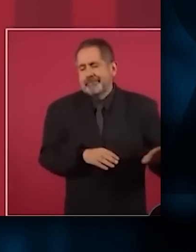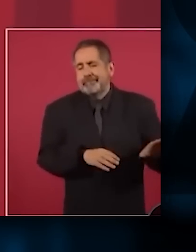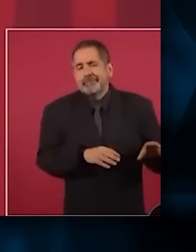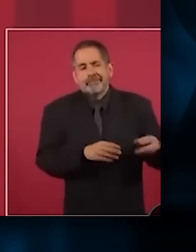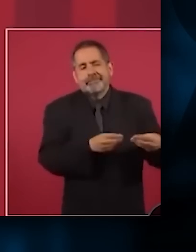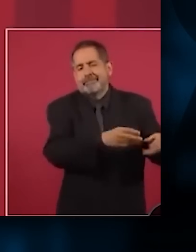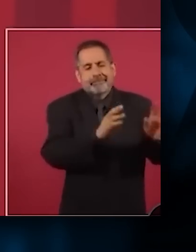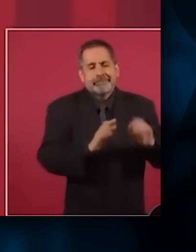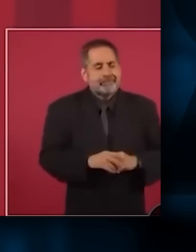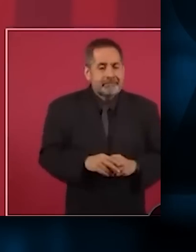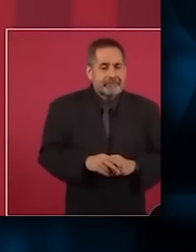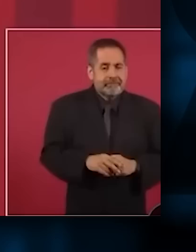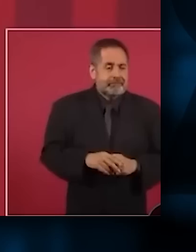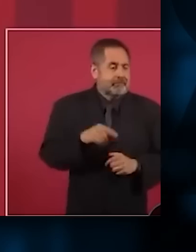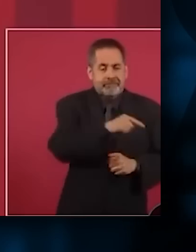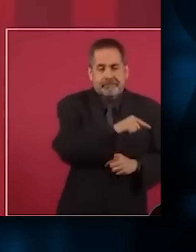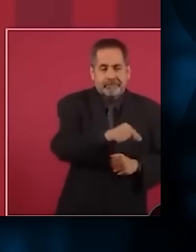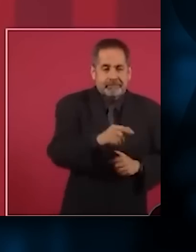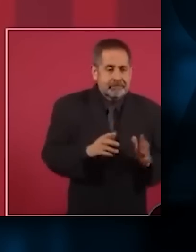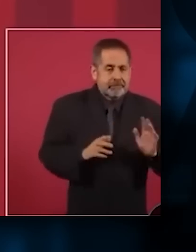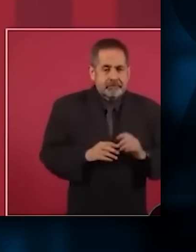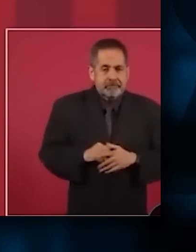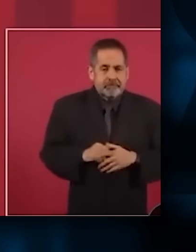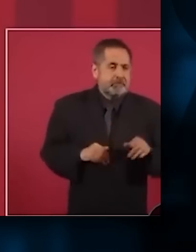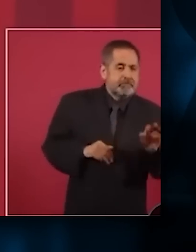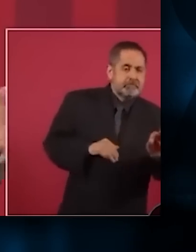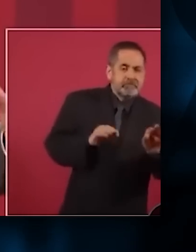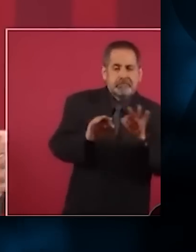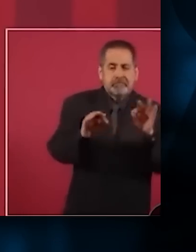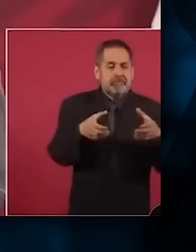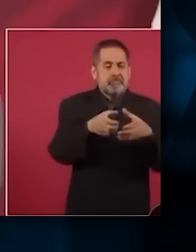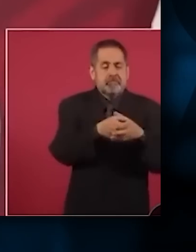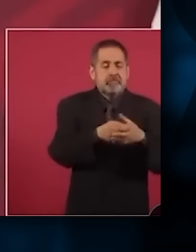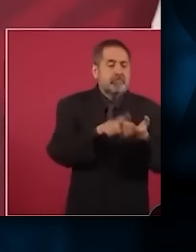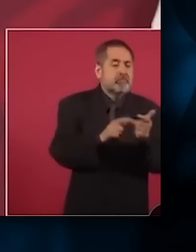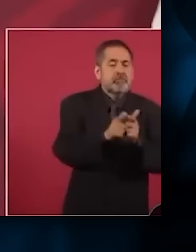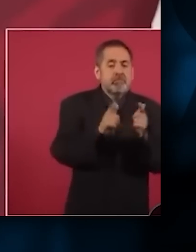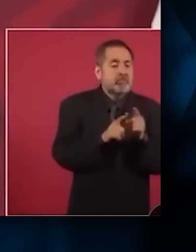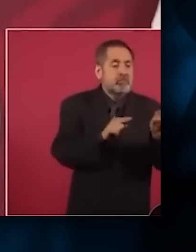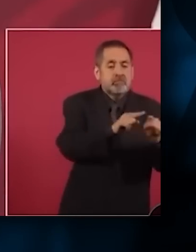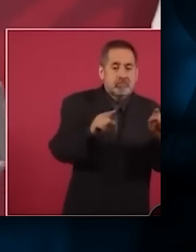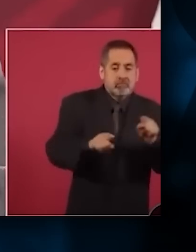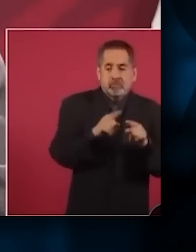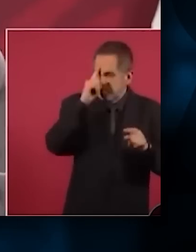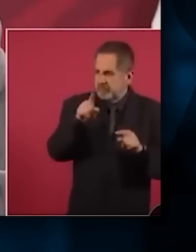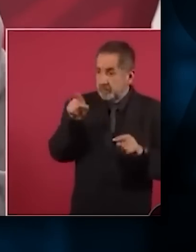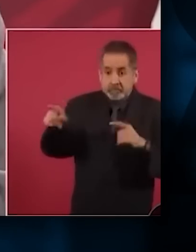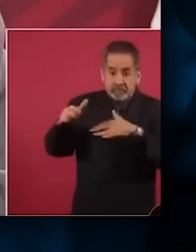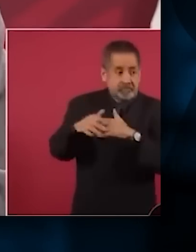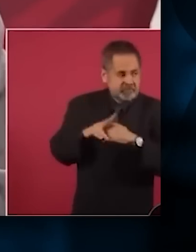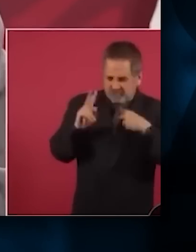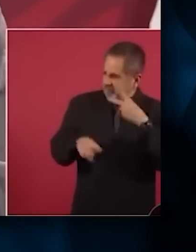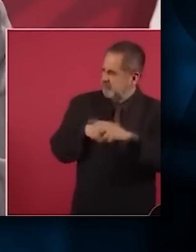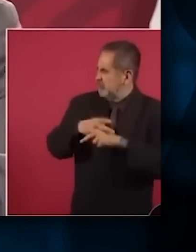se metieron y Tienen grupos incluso de choque